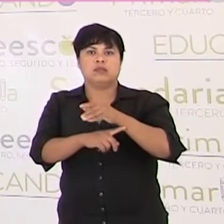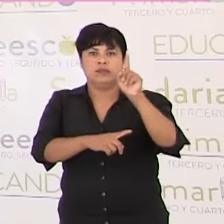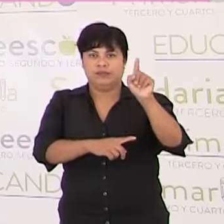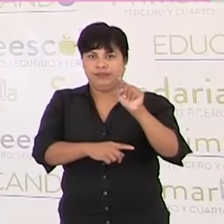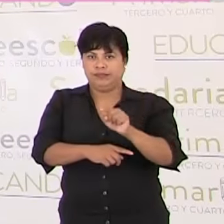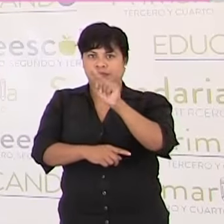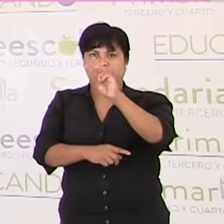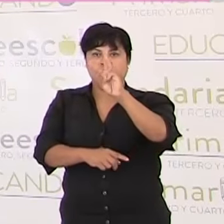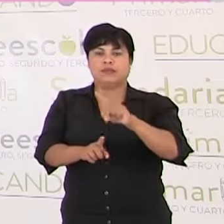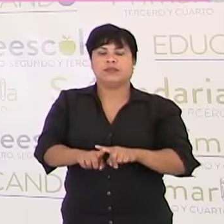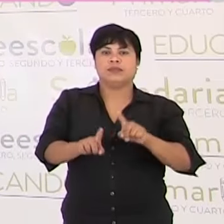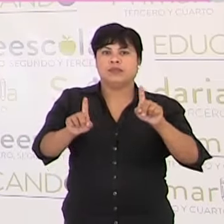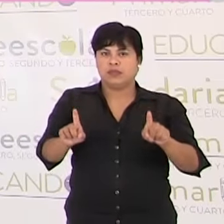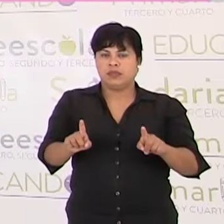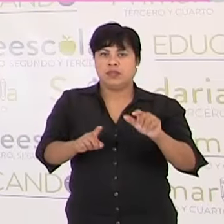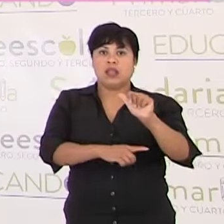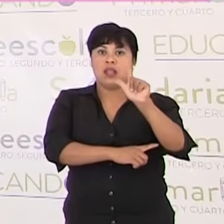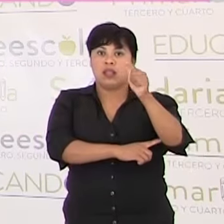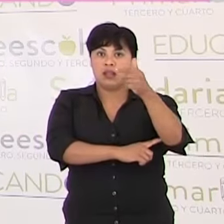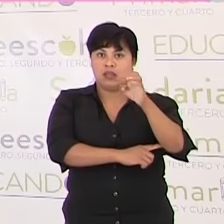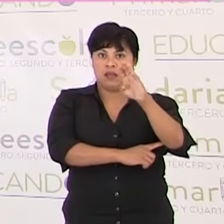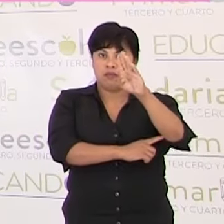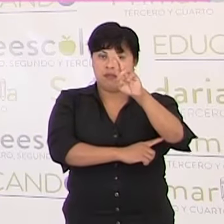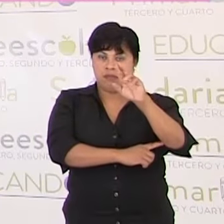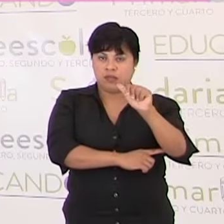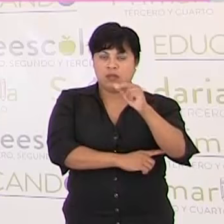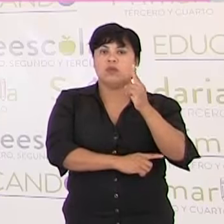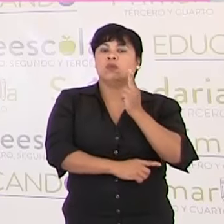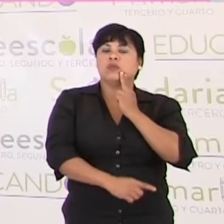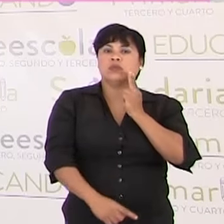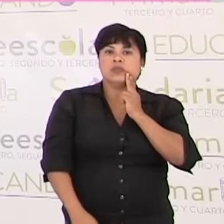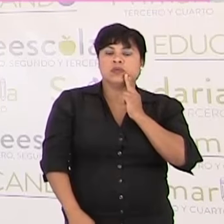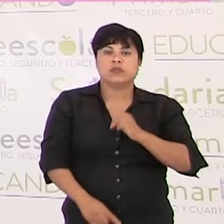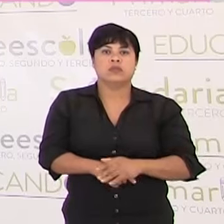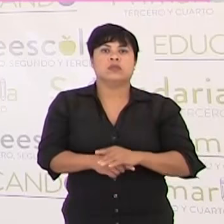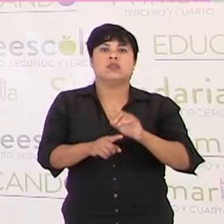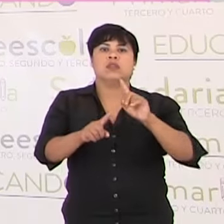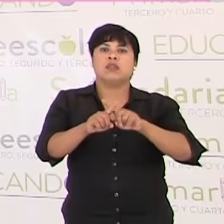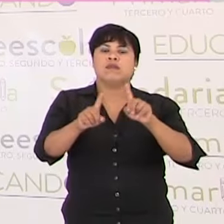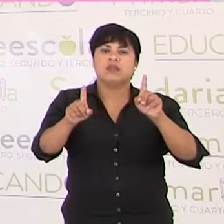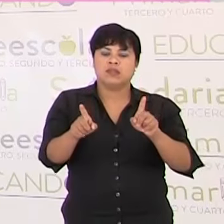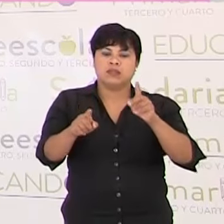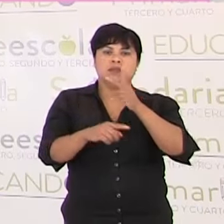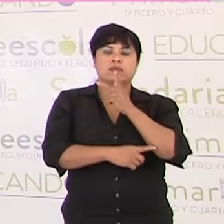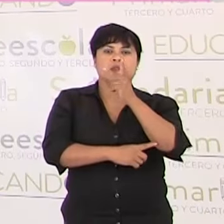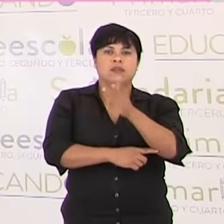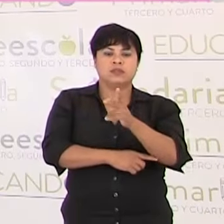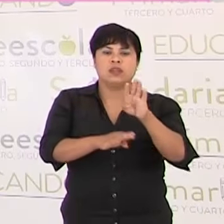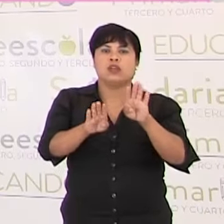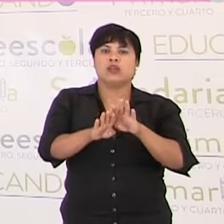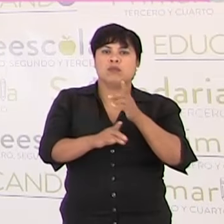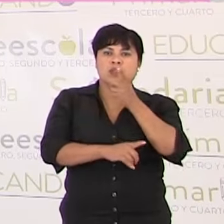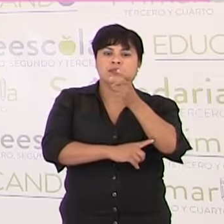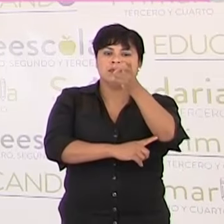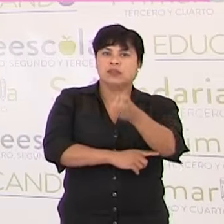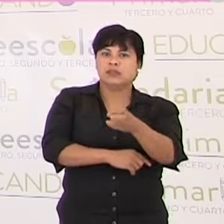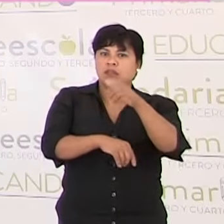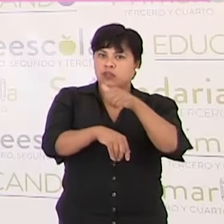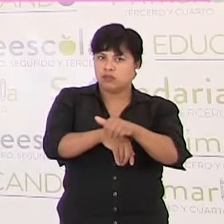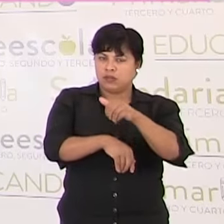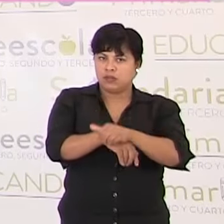exponente. En álgebra utilizamos los términos de acuerdo al número de